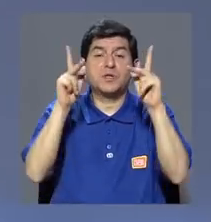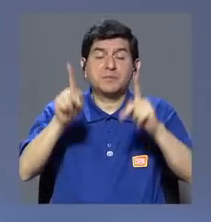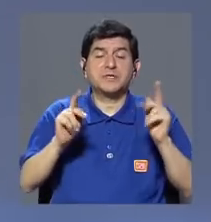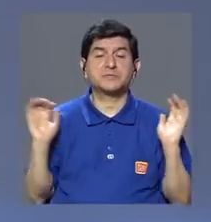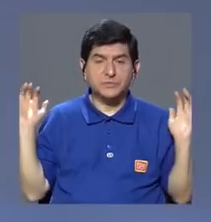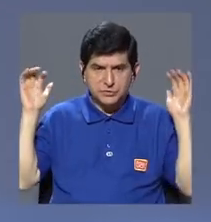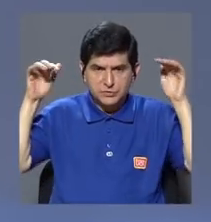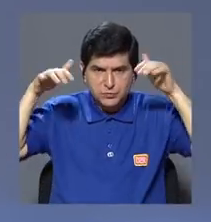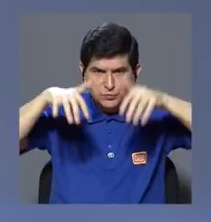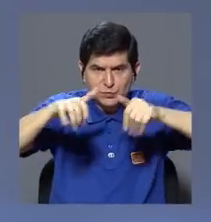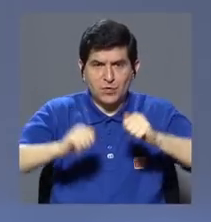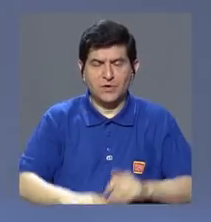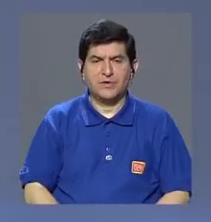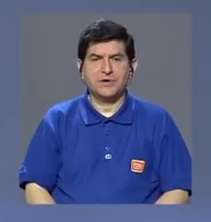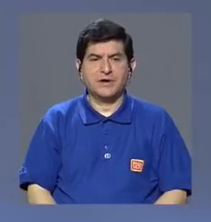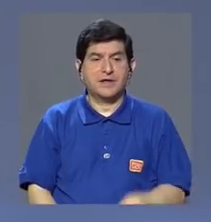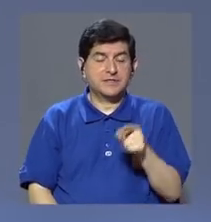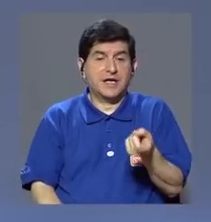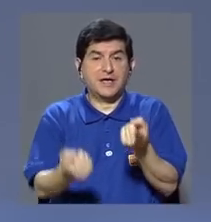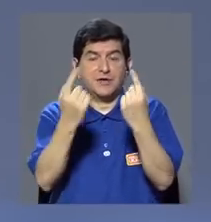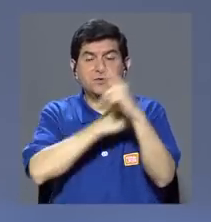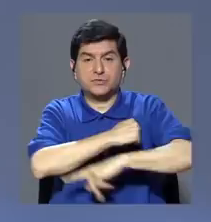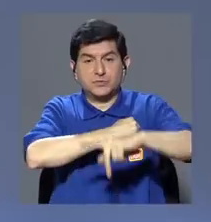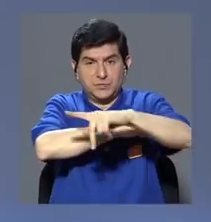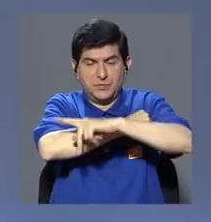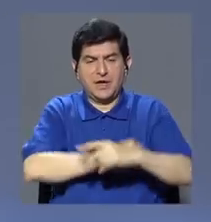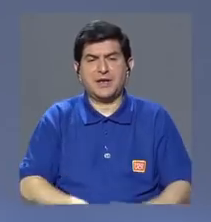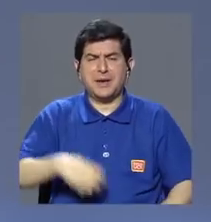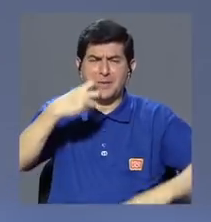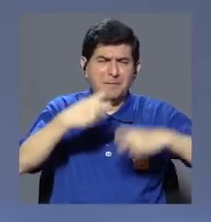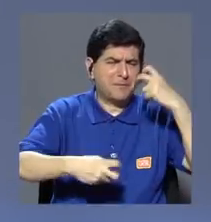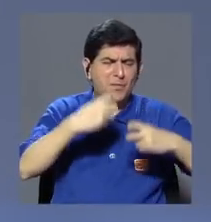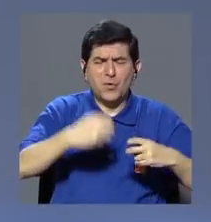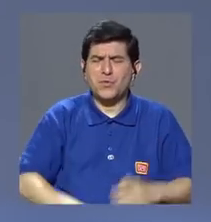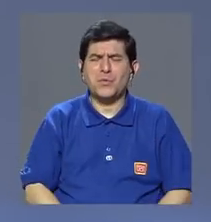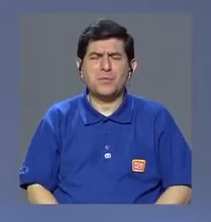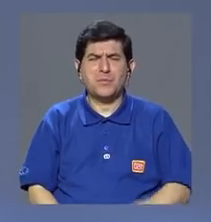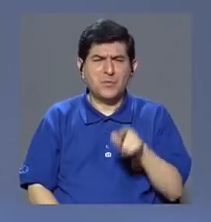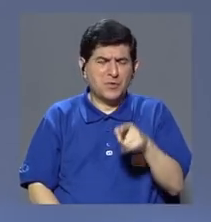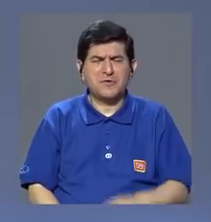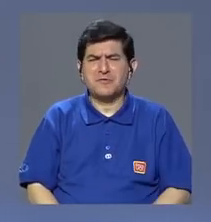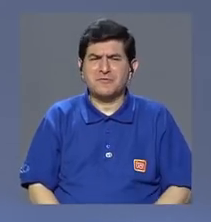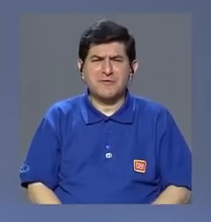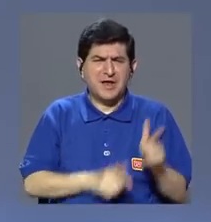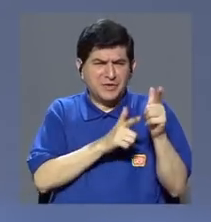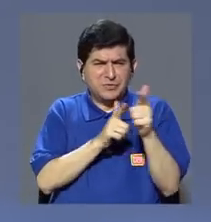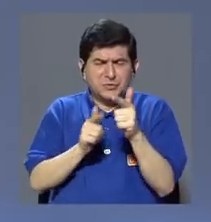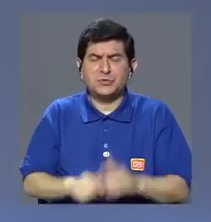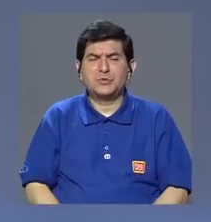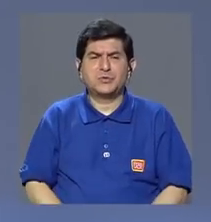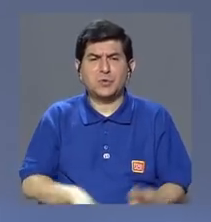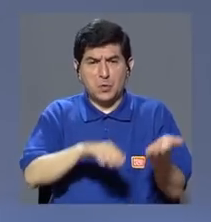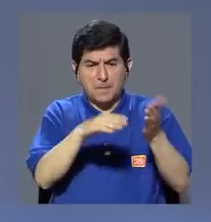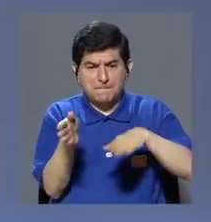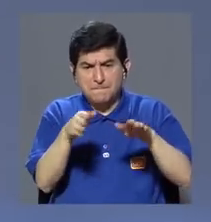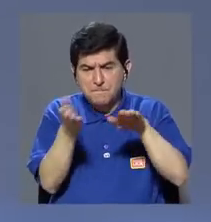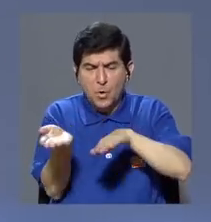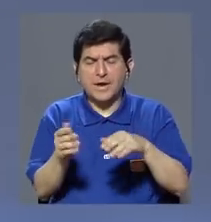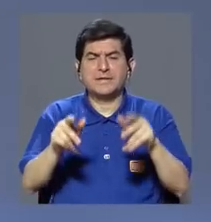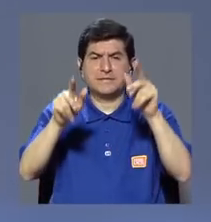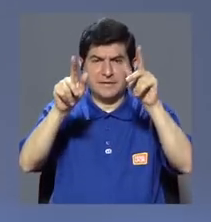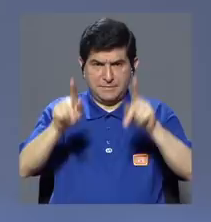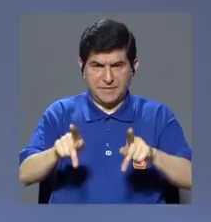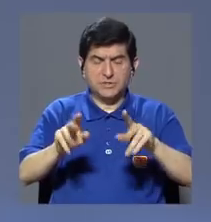que están viniendo a nuestro país por un conflicto armado que verdaderamente destroza familias y que está causando en lo más